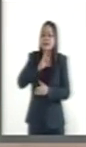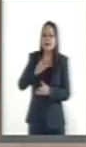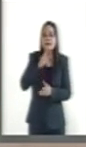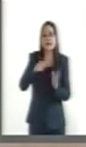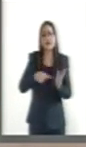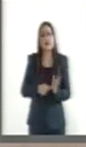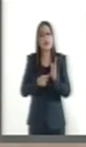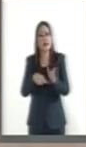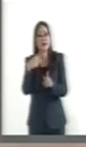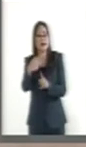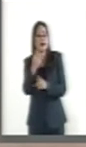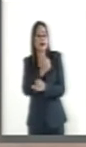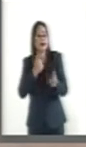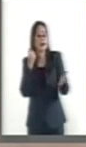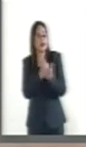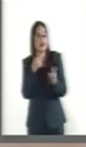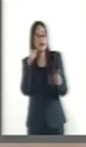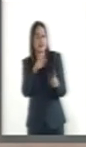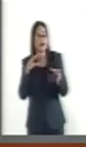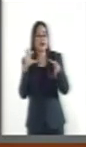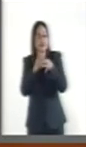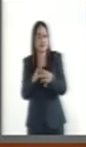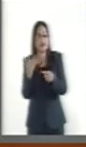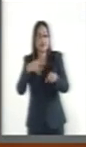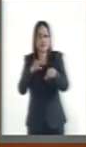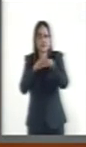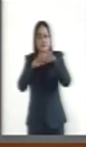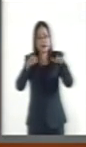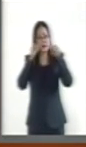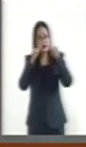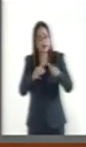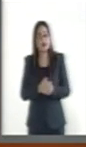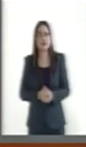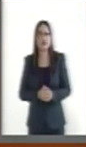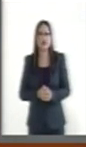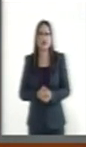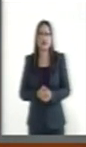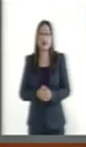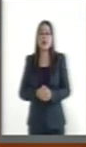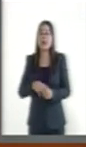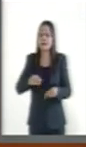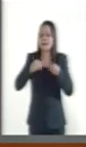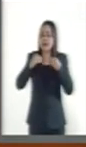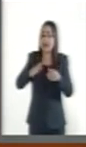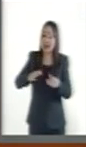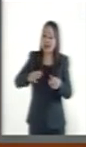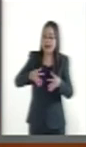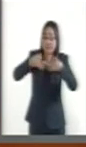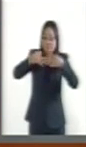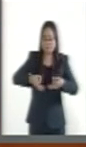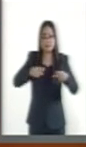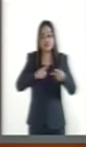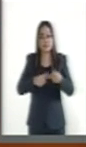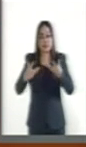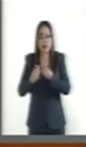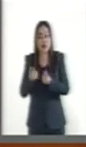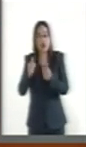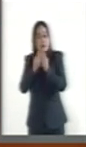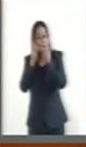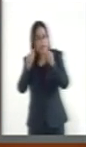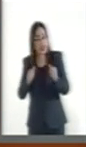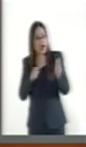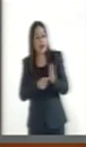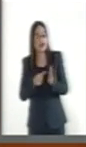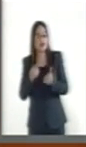conformación de ciudades incluyentes. Elevar la calidad de vida, convivir en paz, con tranquilidad, con certeza y